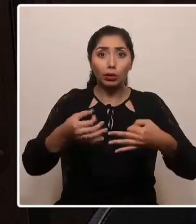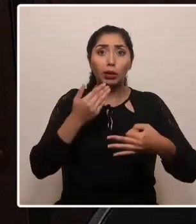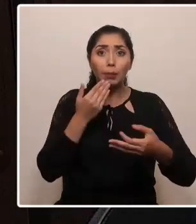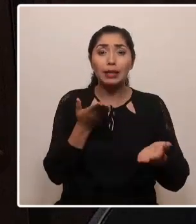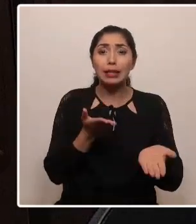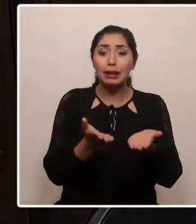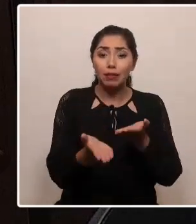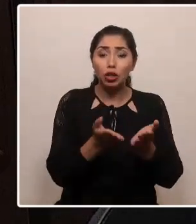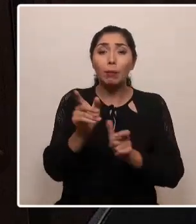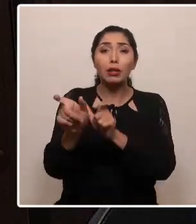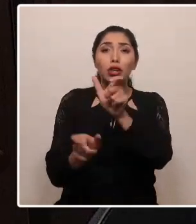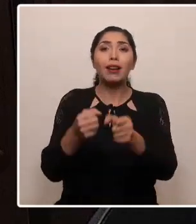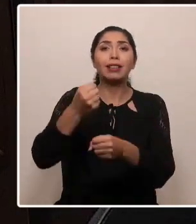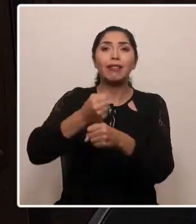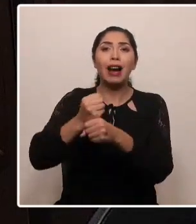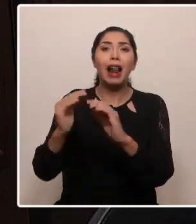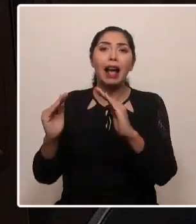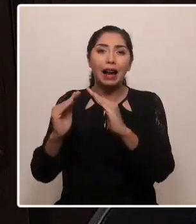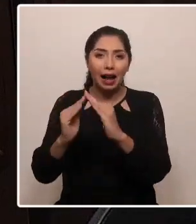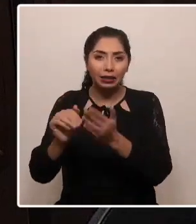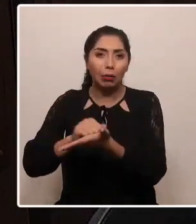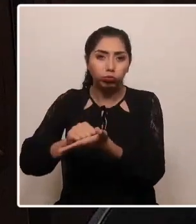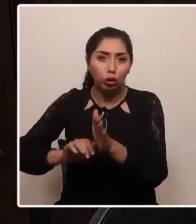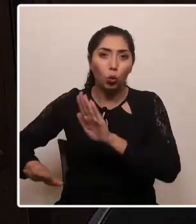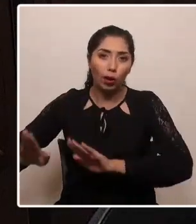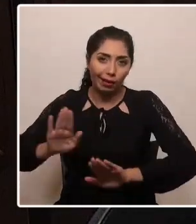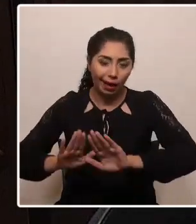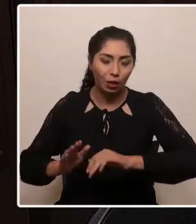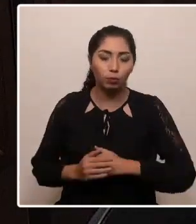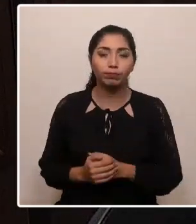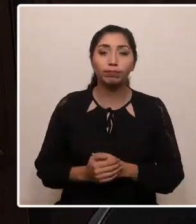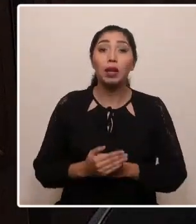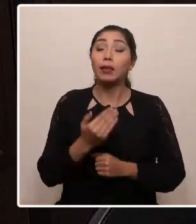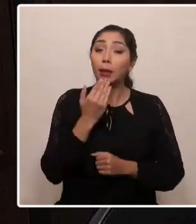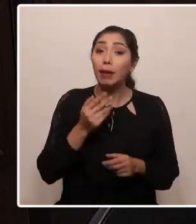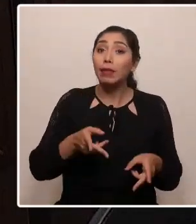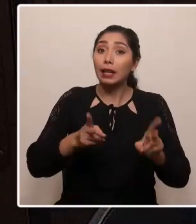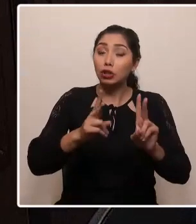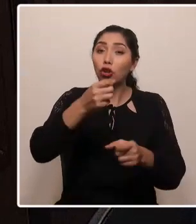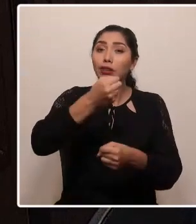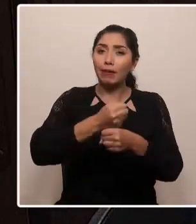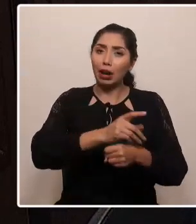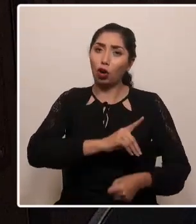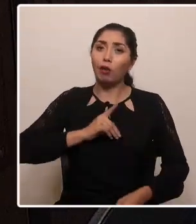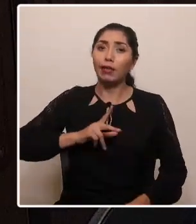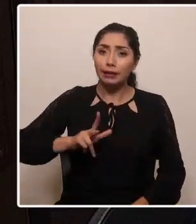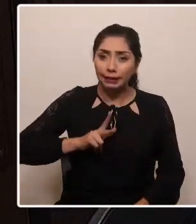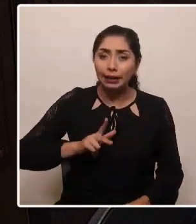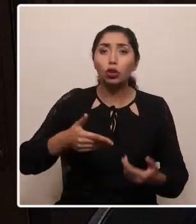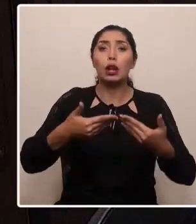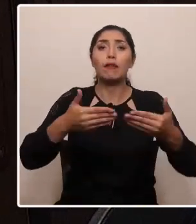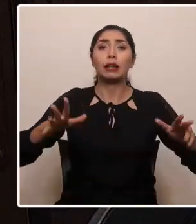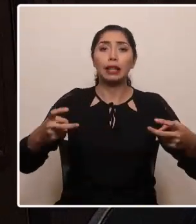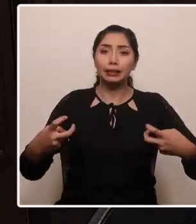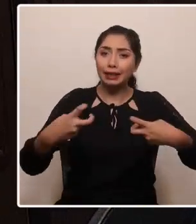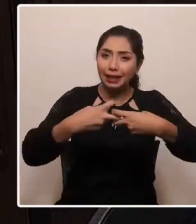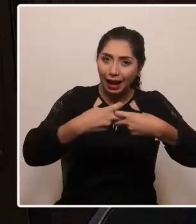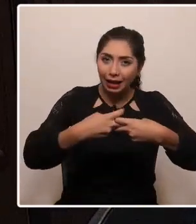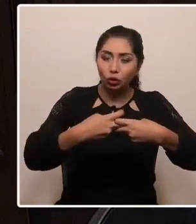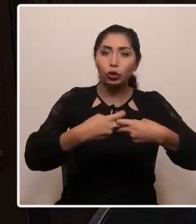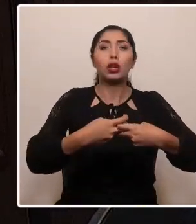ejercen trabajos domésticos y de cuidado. Como también el derecho al trabajo decente, la libertad sindical y el derecho a la negociación